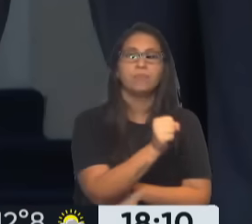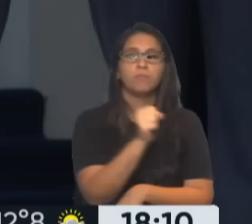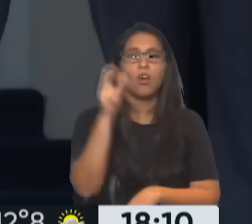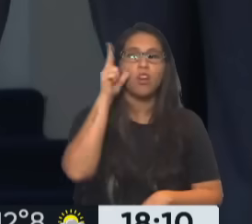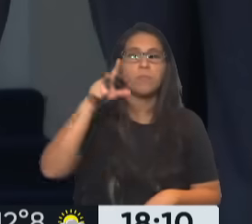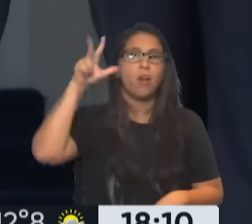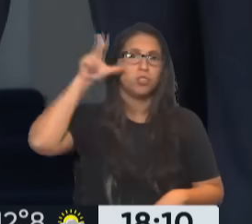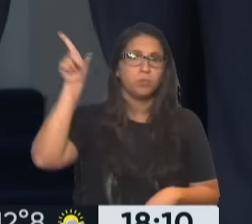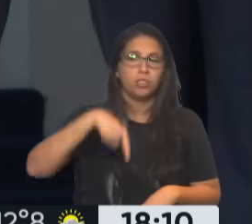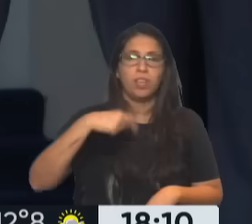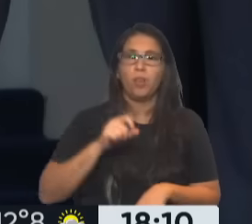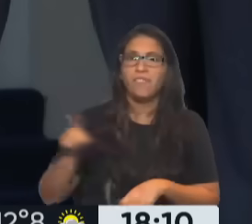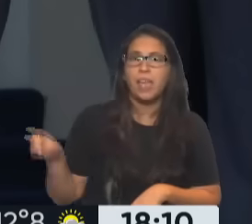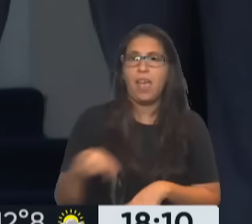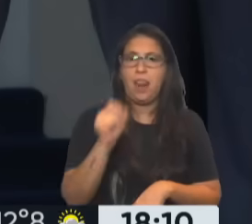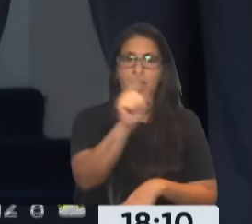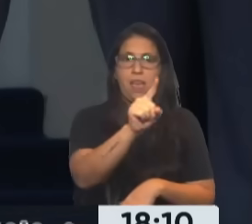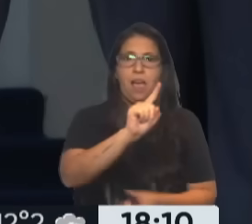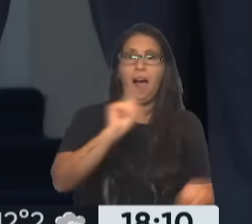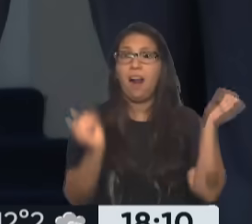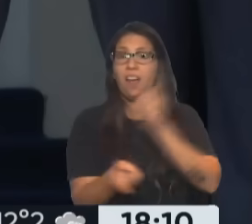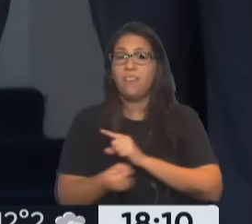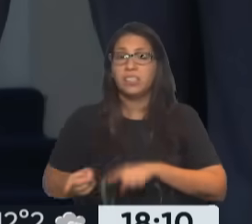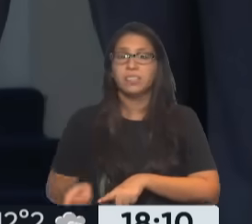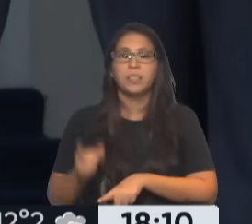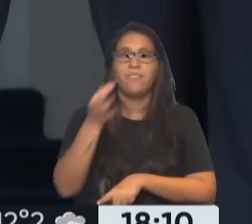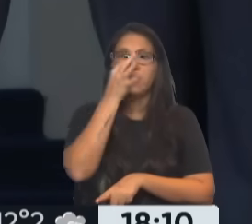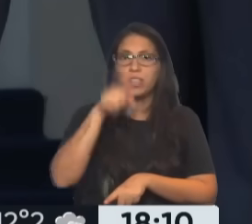exportaciones europeas. Exportaciones de China a la Unión Europea, el